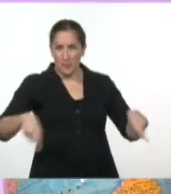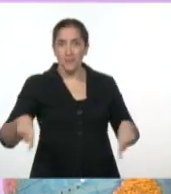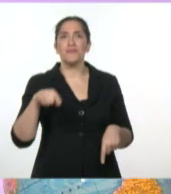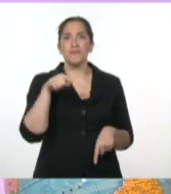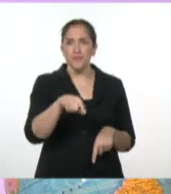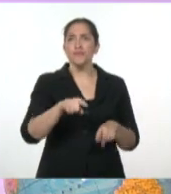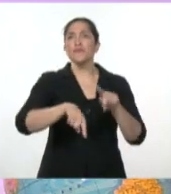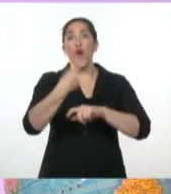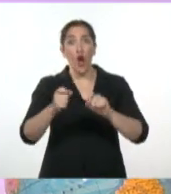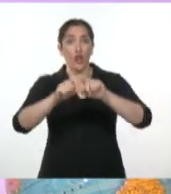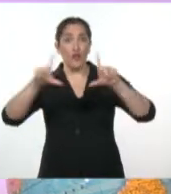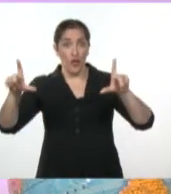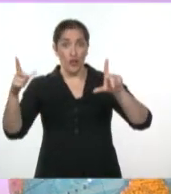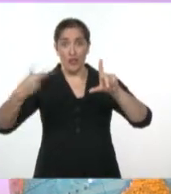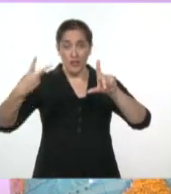imagen que tomé